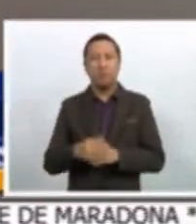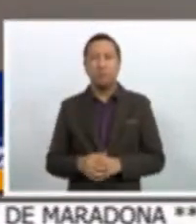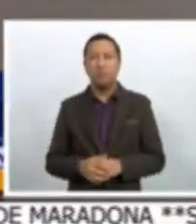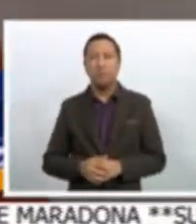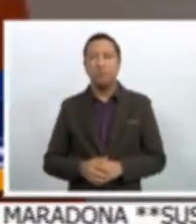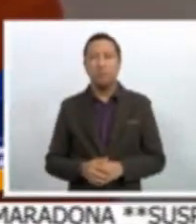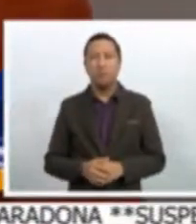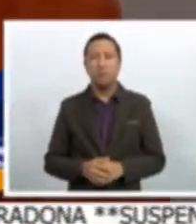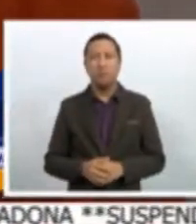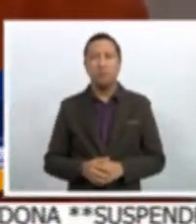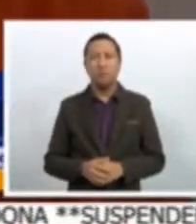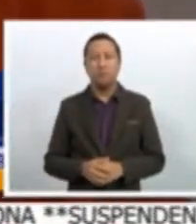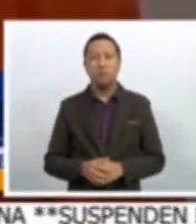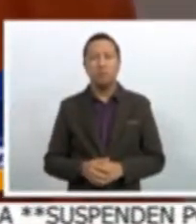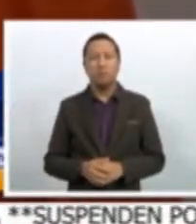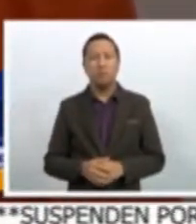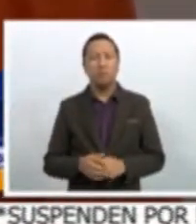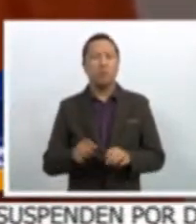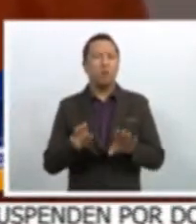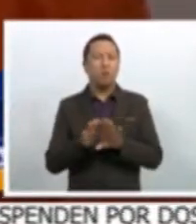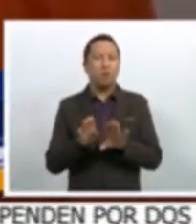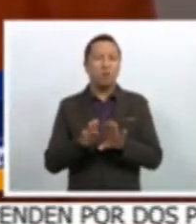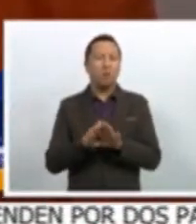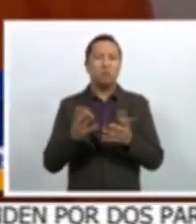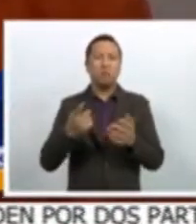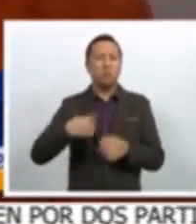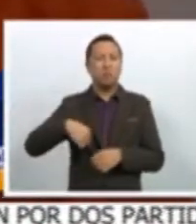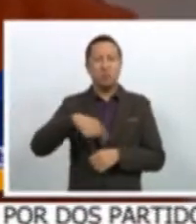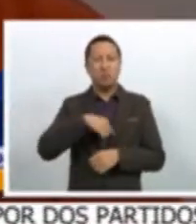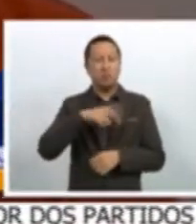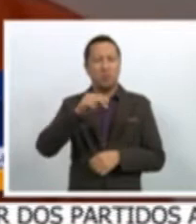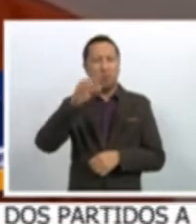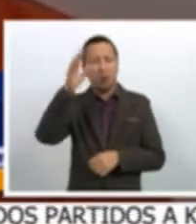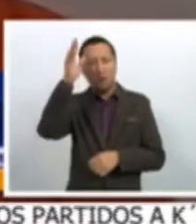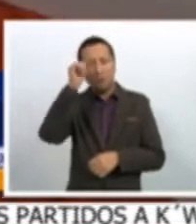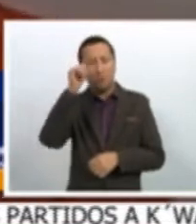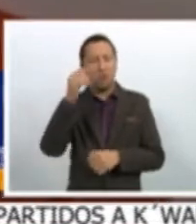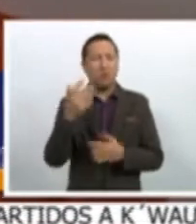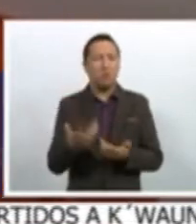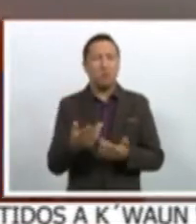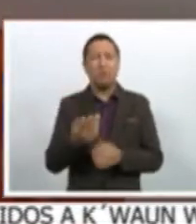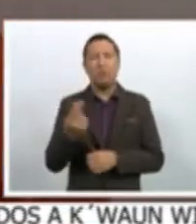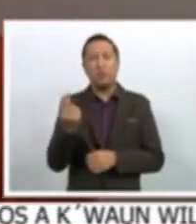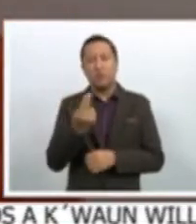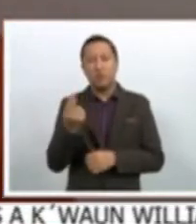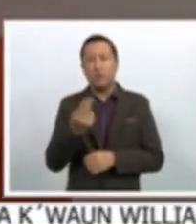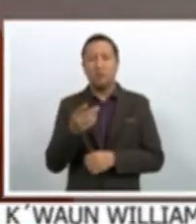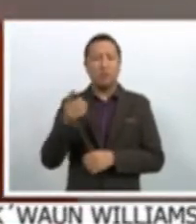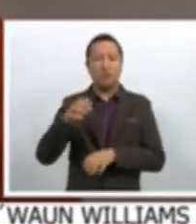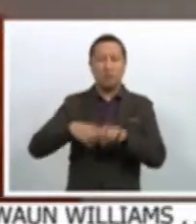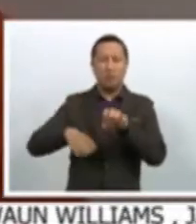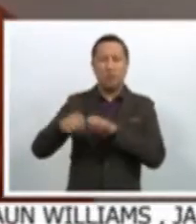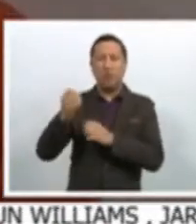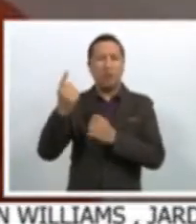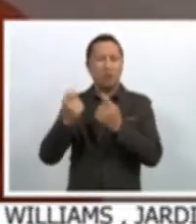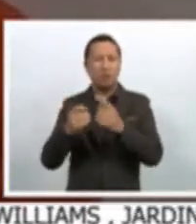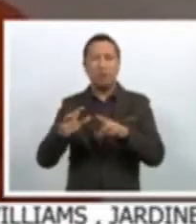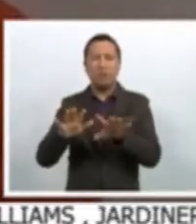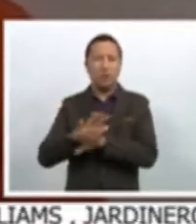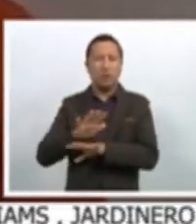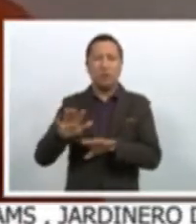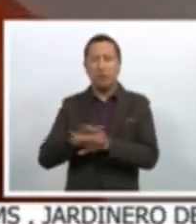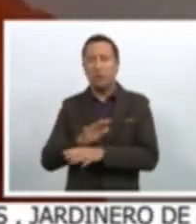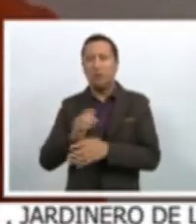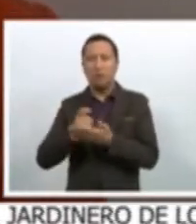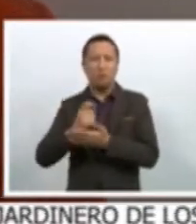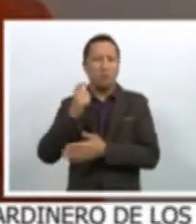En el Sindicato Nacional de Empresarios consideramos que no es el momento oportuno estar haciendo cambios, sobre todo que tengan que ver con los derechos adquiridos